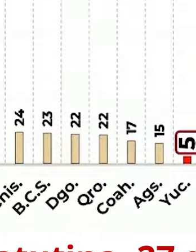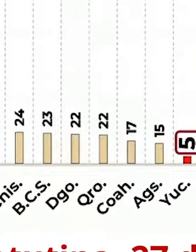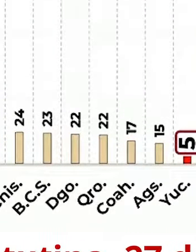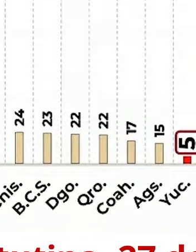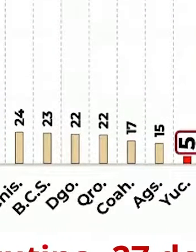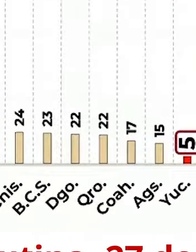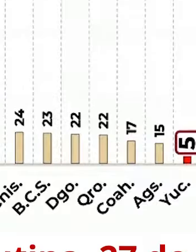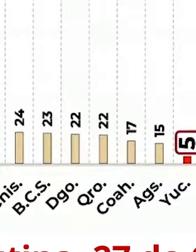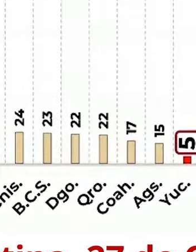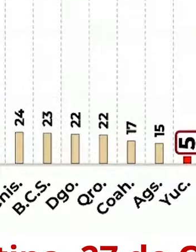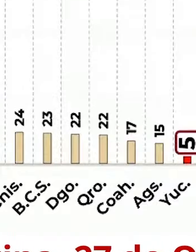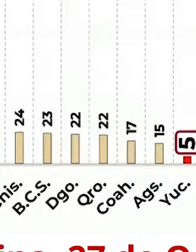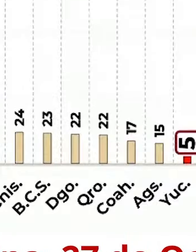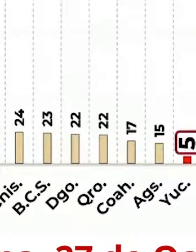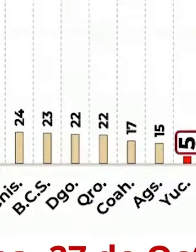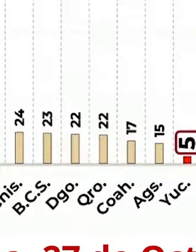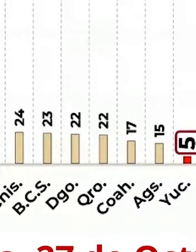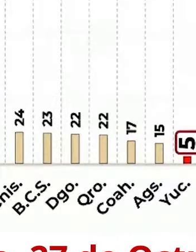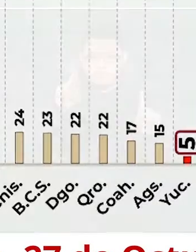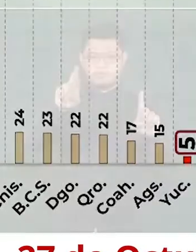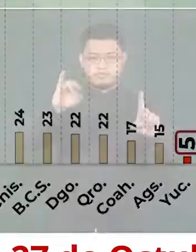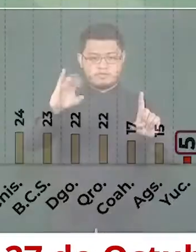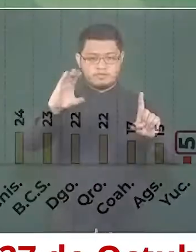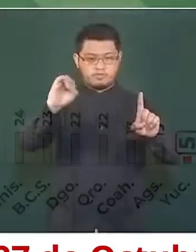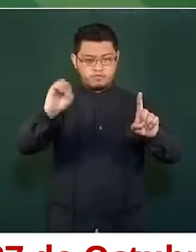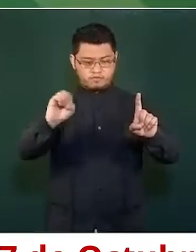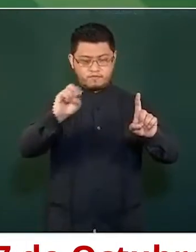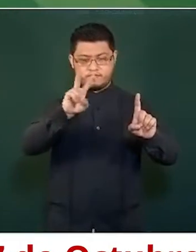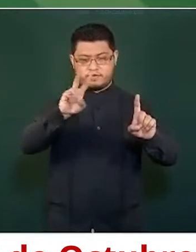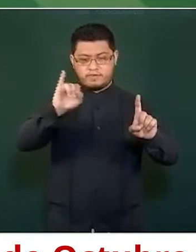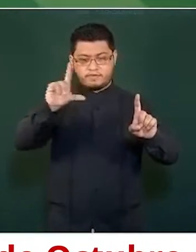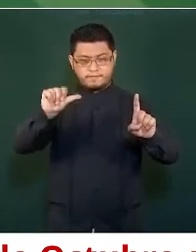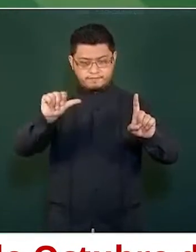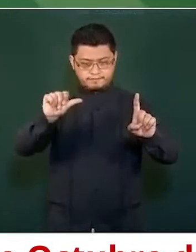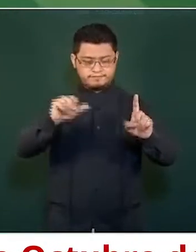lugar 32 con 5 homicidios. Se está